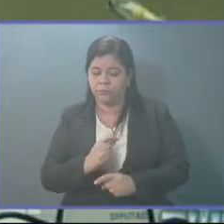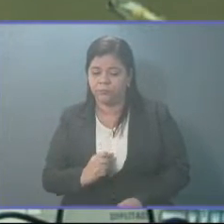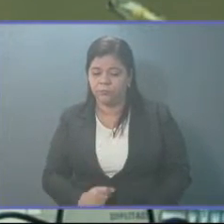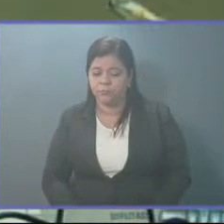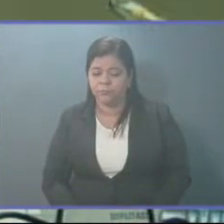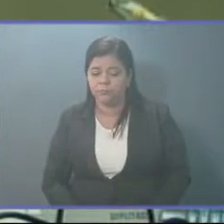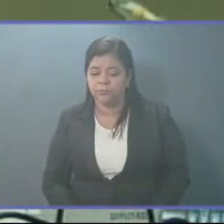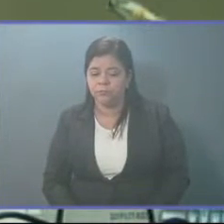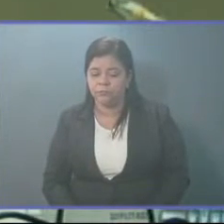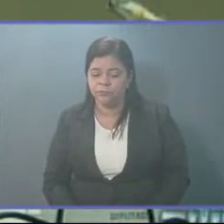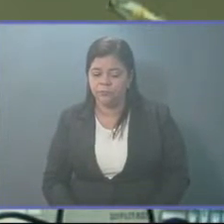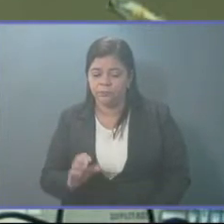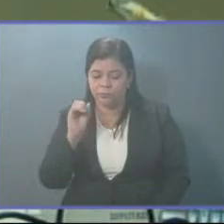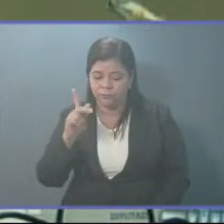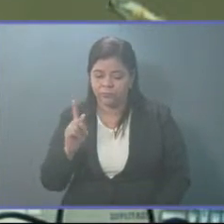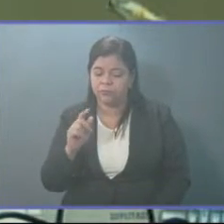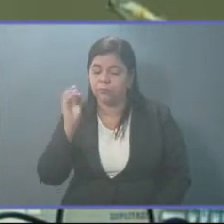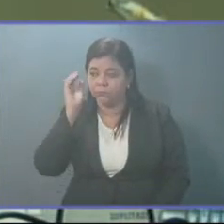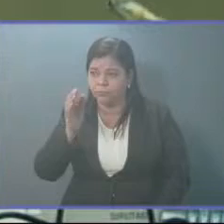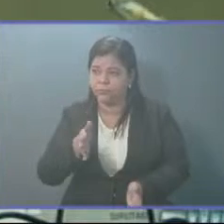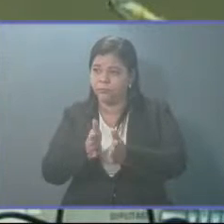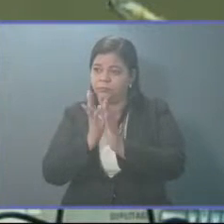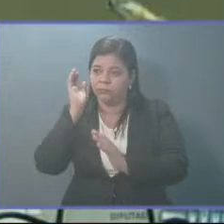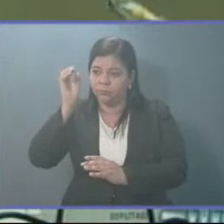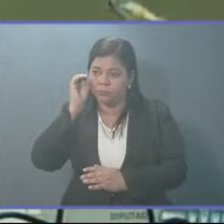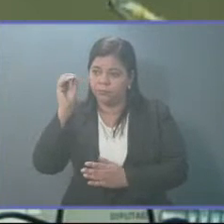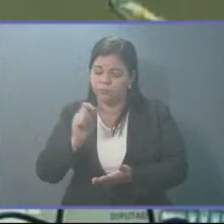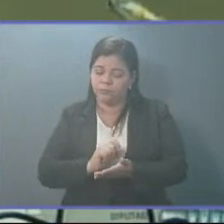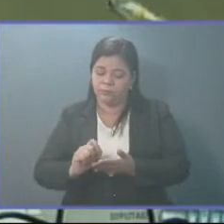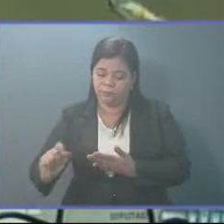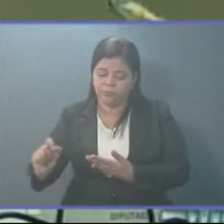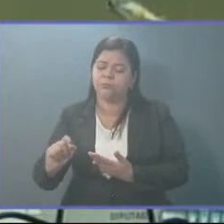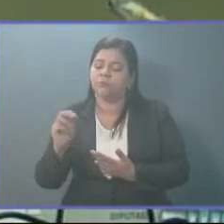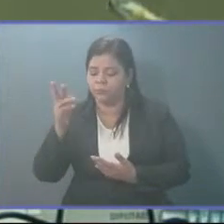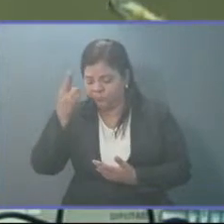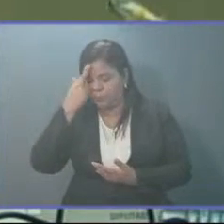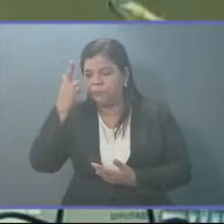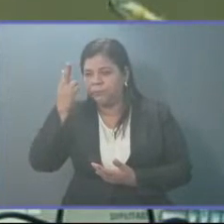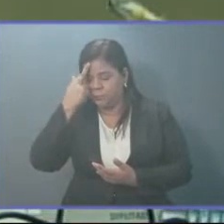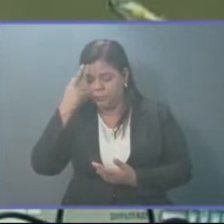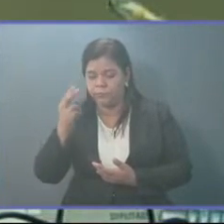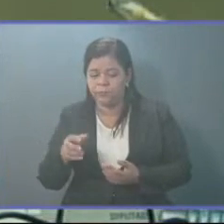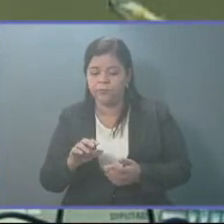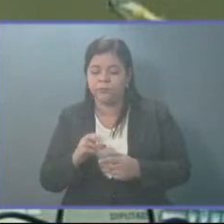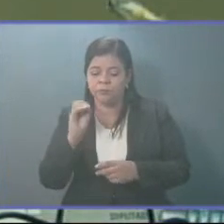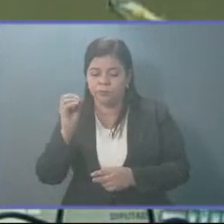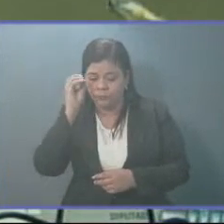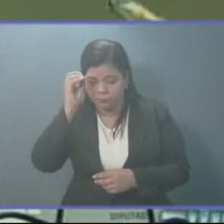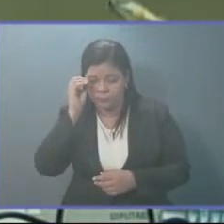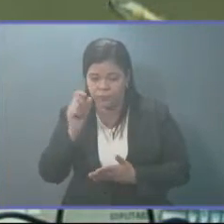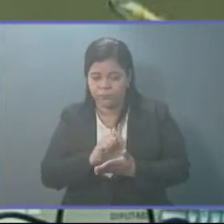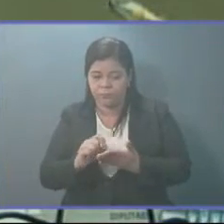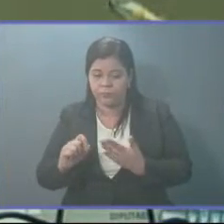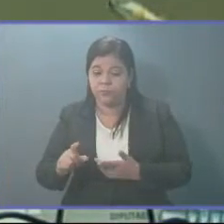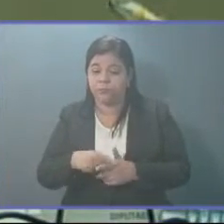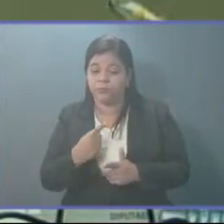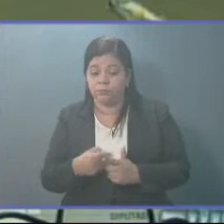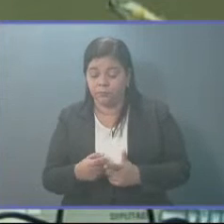Educación? Opinión por escrito sería, ¿verdad? Sí, tiene razón, opinión por escrito. Entonces